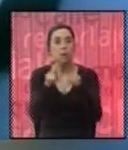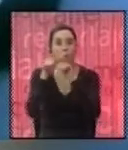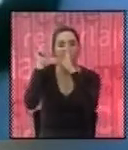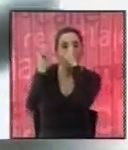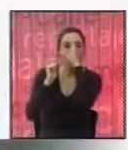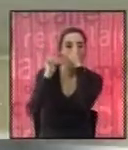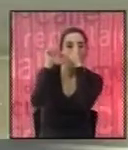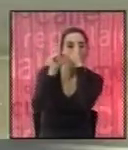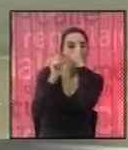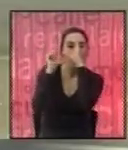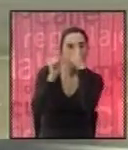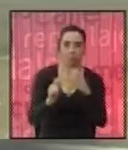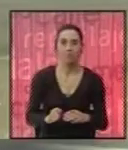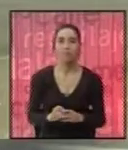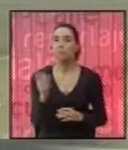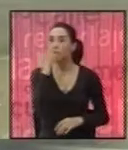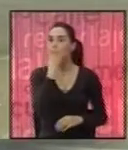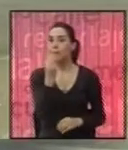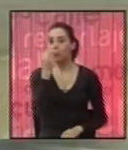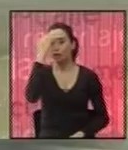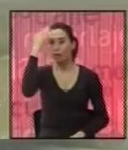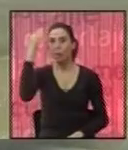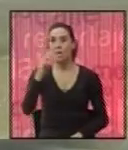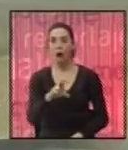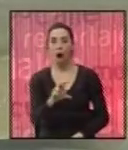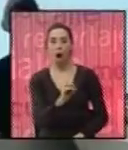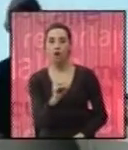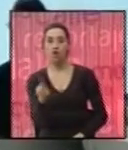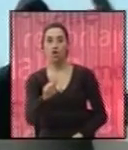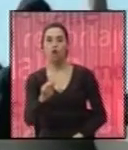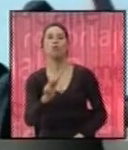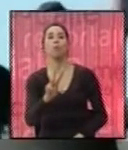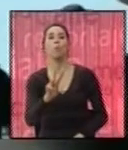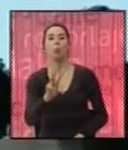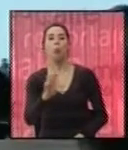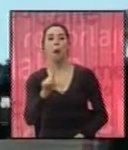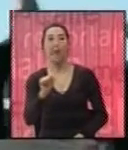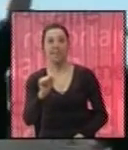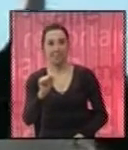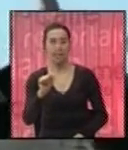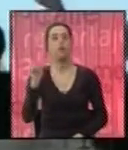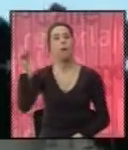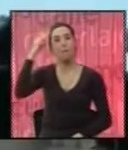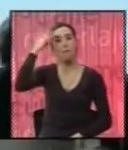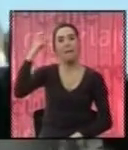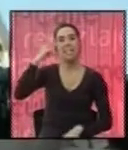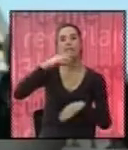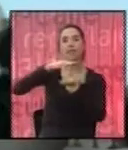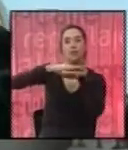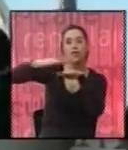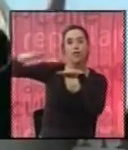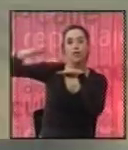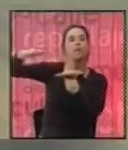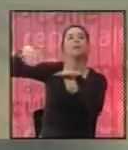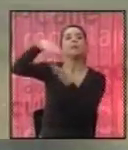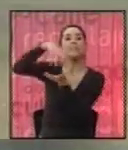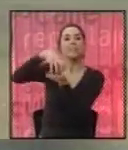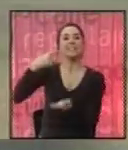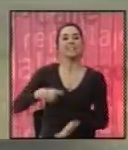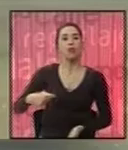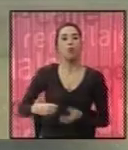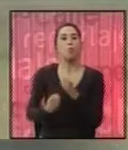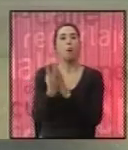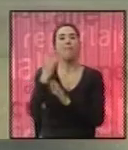película. Un hermoso día en Roswell, en pleno desierto de Nuevo México, en Estados Unidos, fue el puntapié